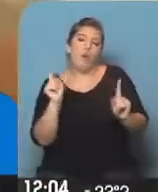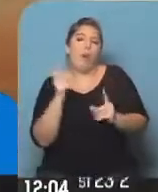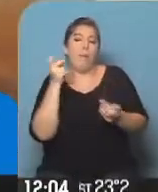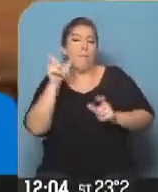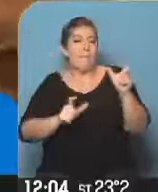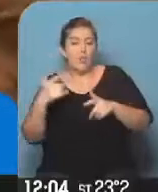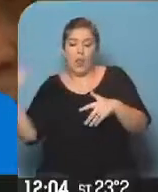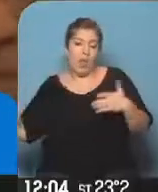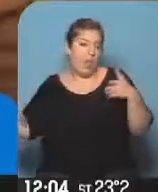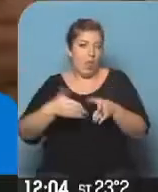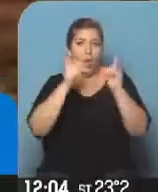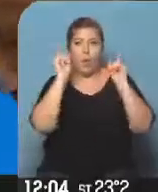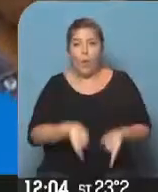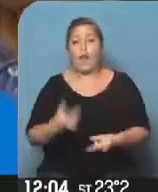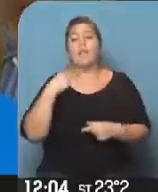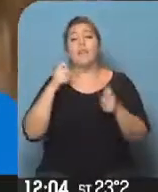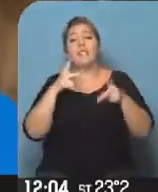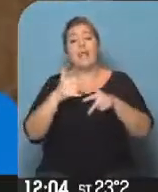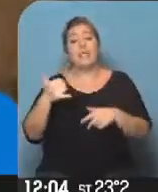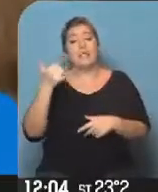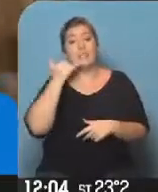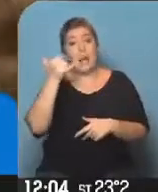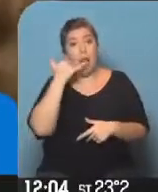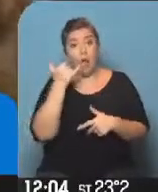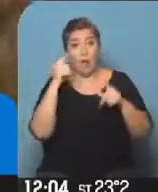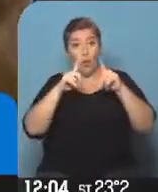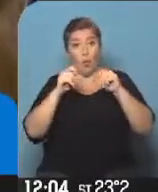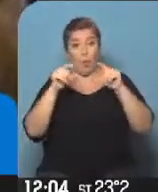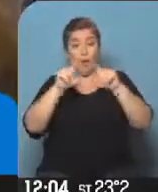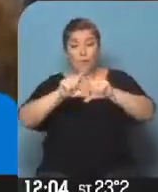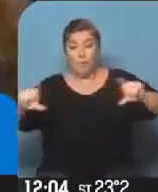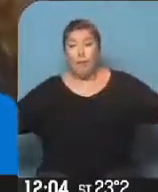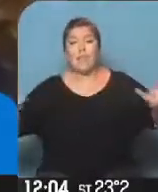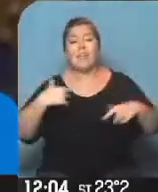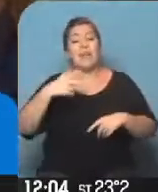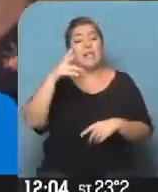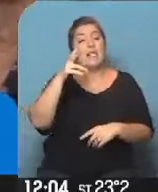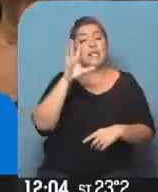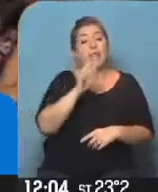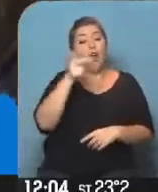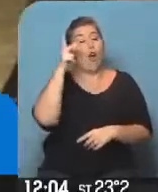viene igual. Aseguran que el teléfono que ya vamos a dar y poner en pantalla, que es un